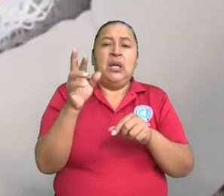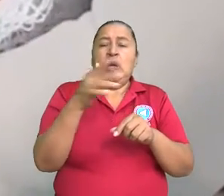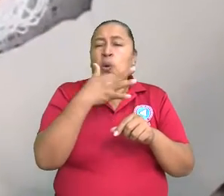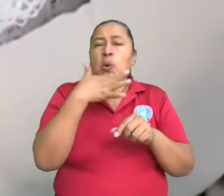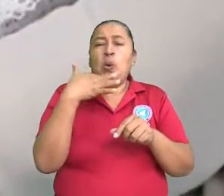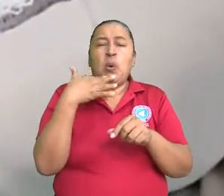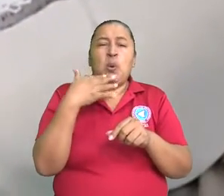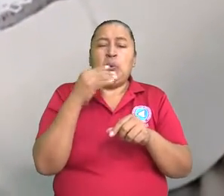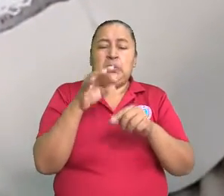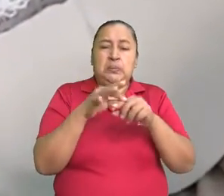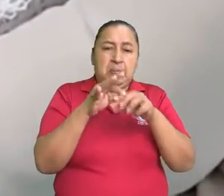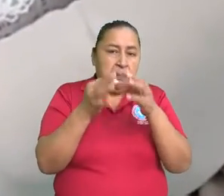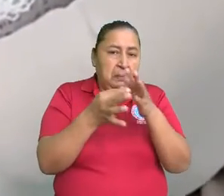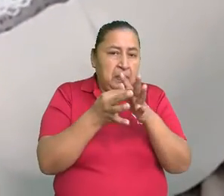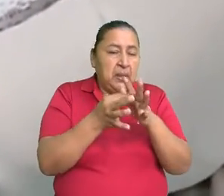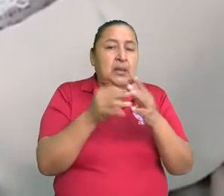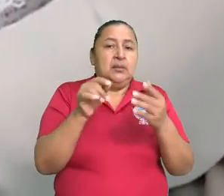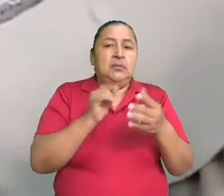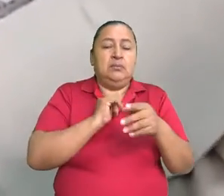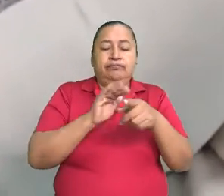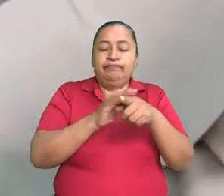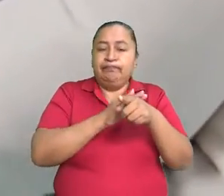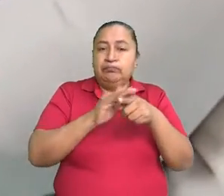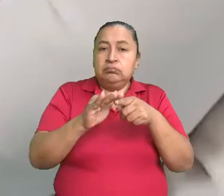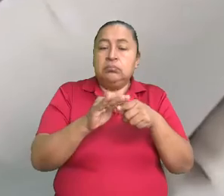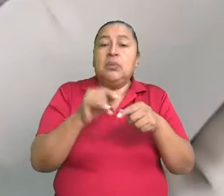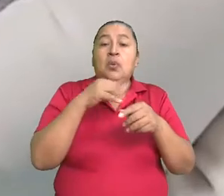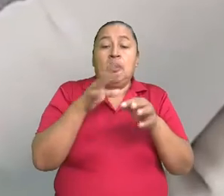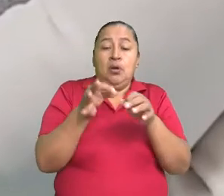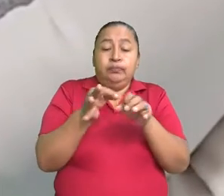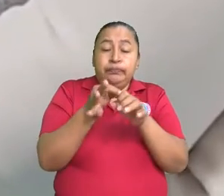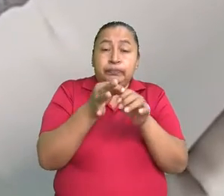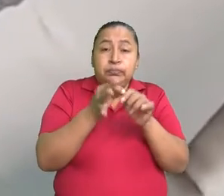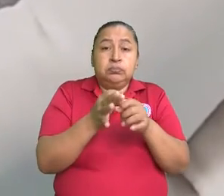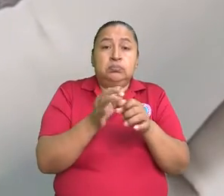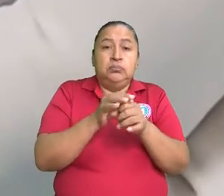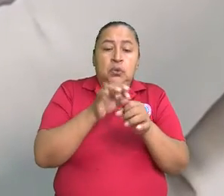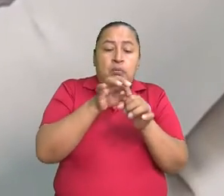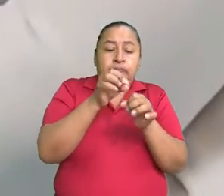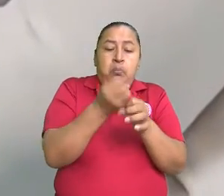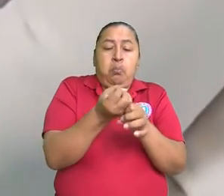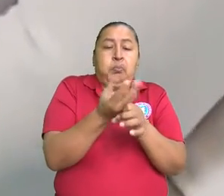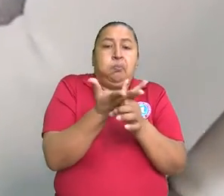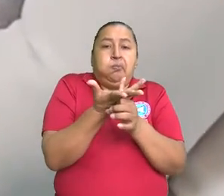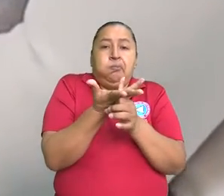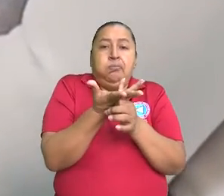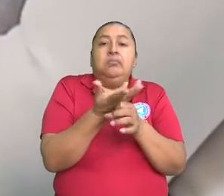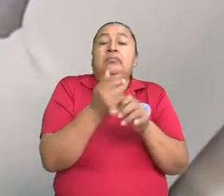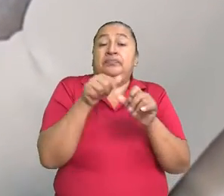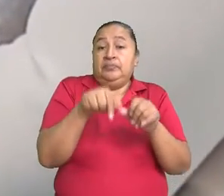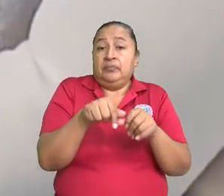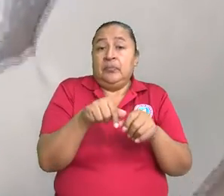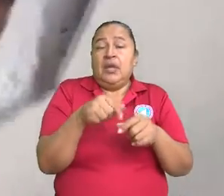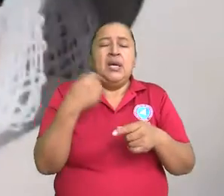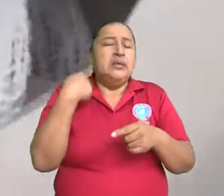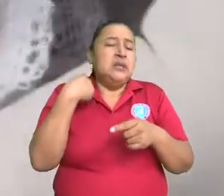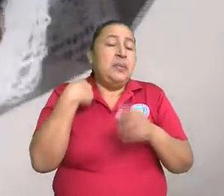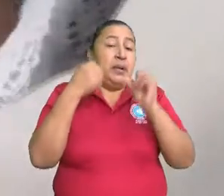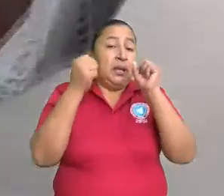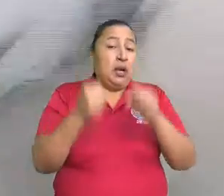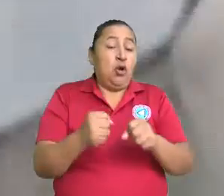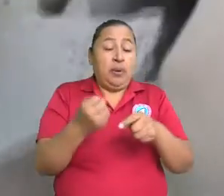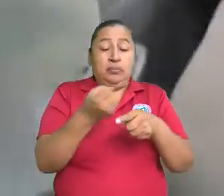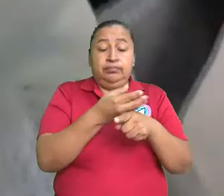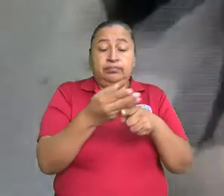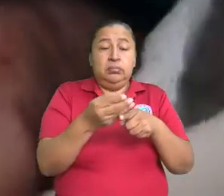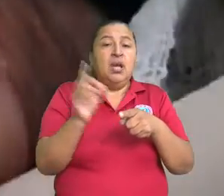carne, que son planas y cuando ellas se agrupan se hacen en forma de coliflor. Generalmente en el varón se